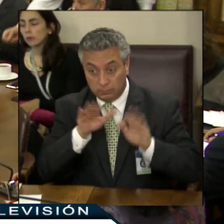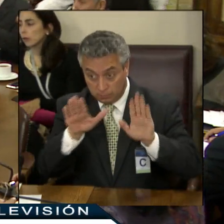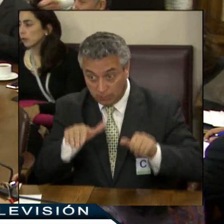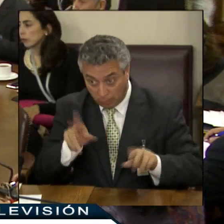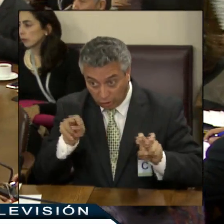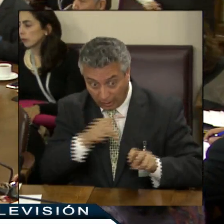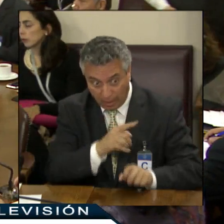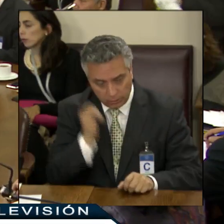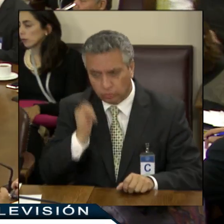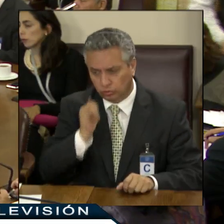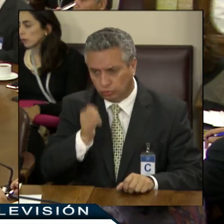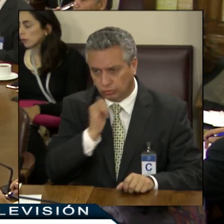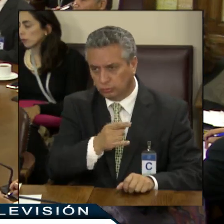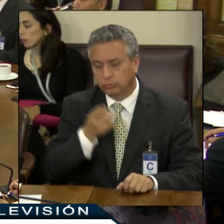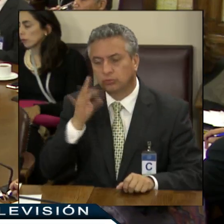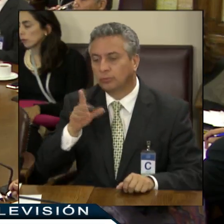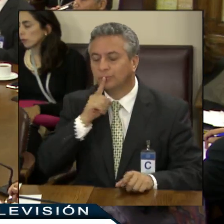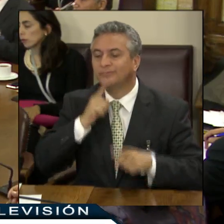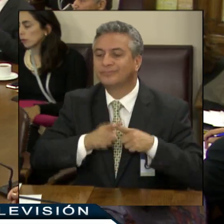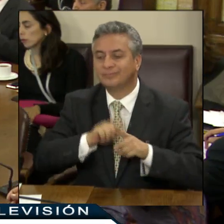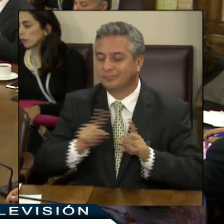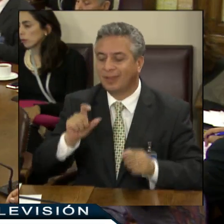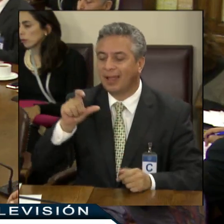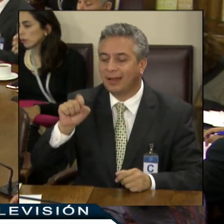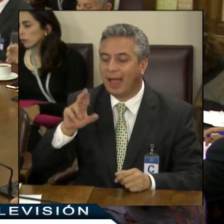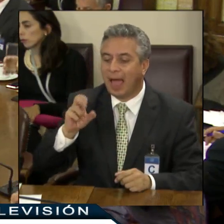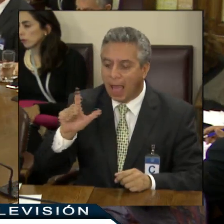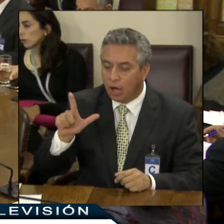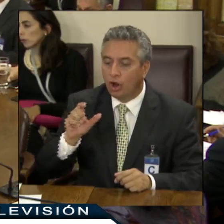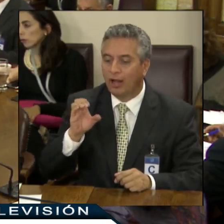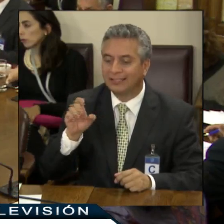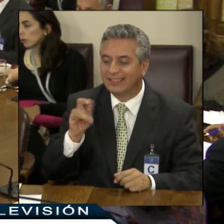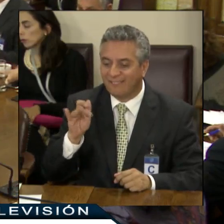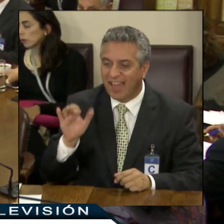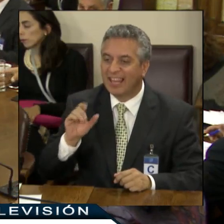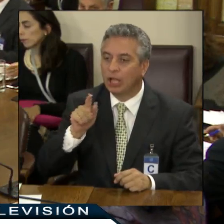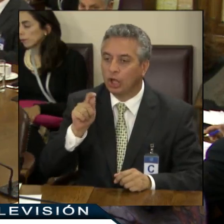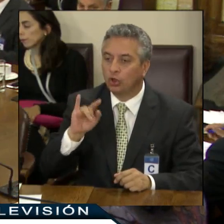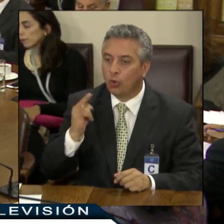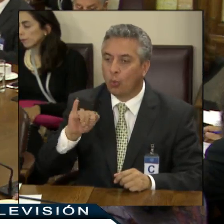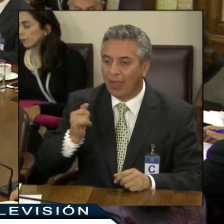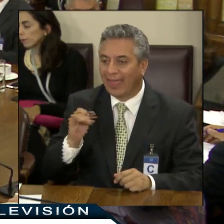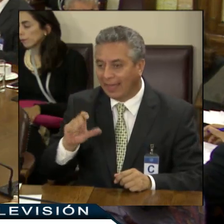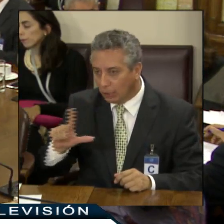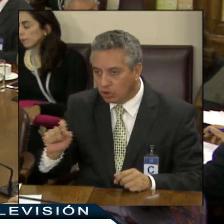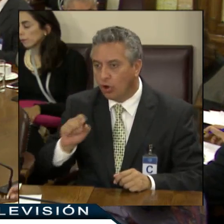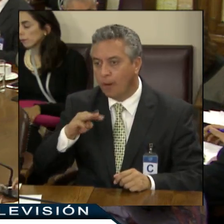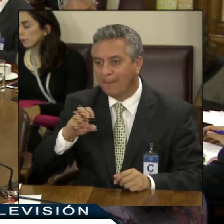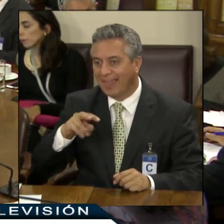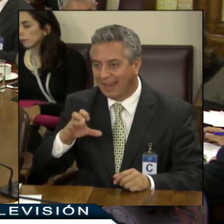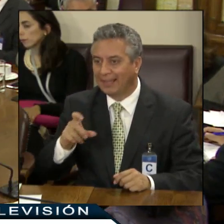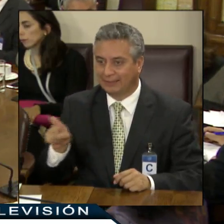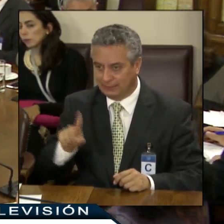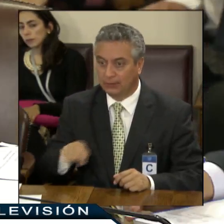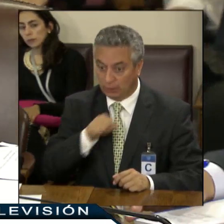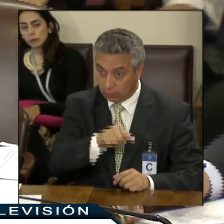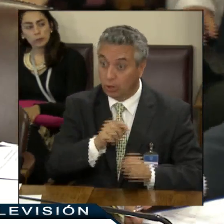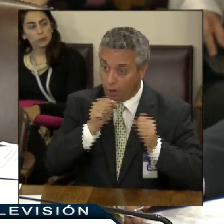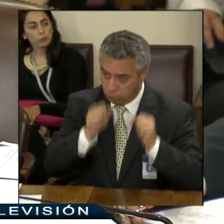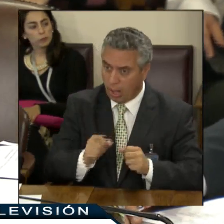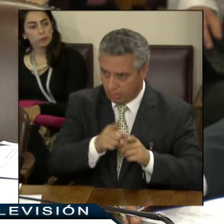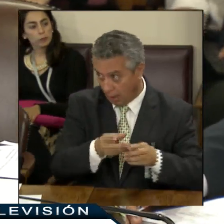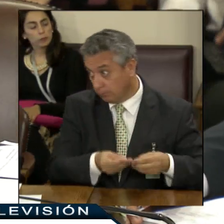Tom solo corregir el nombre Carol Stefan Trujillo men que también lo podamos enviar todo esto a impuesto